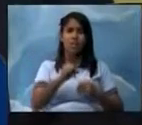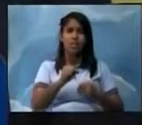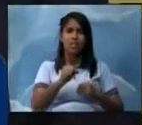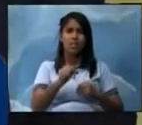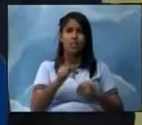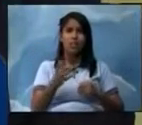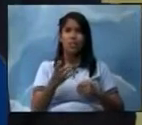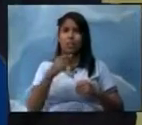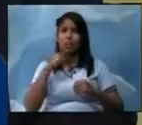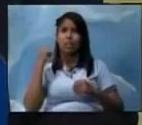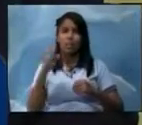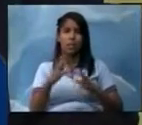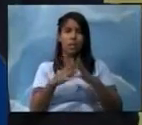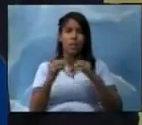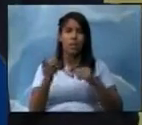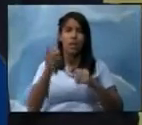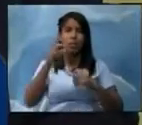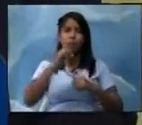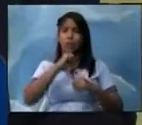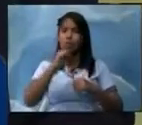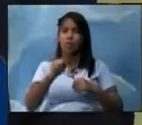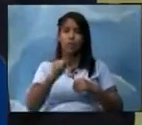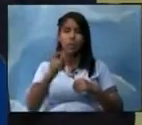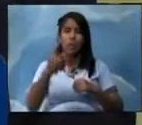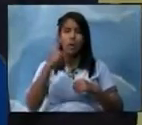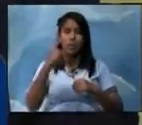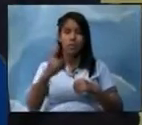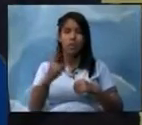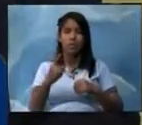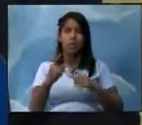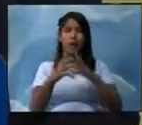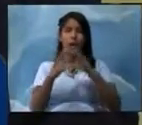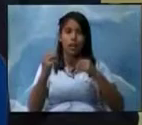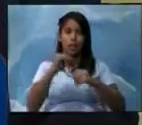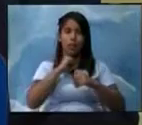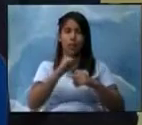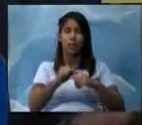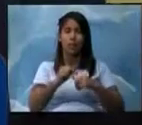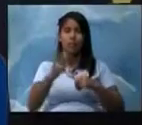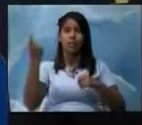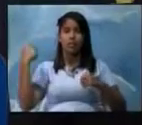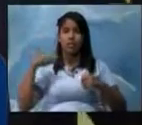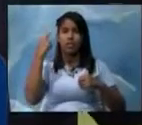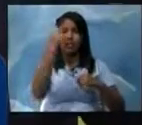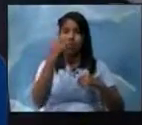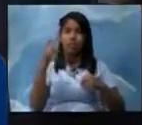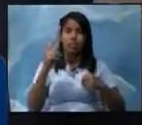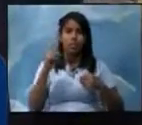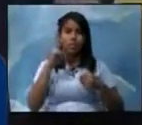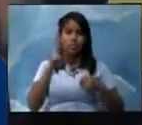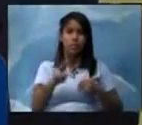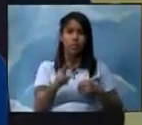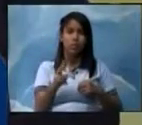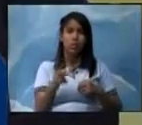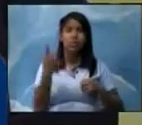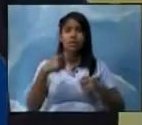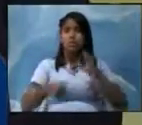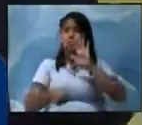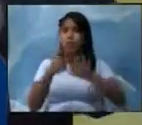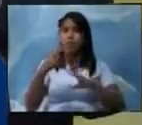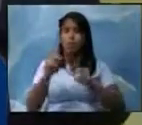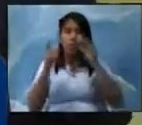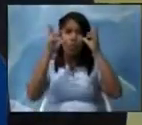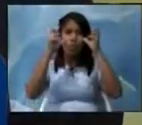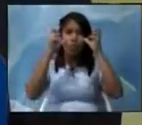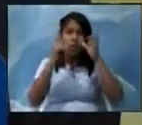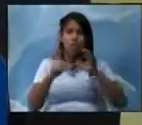comienzan por ellos mismos por su in actitud de estar creyendo en dioses que tienen ojos y no ven oídos tienen más no